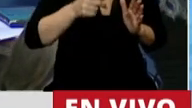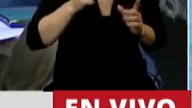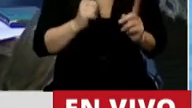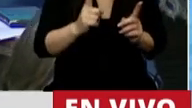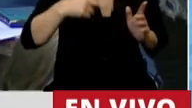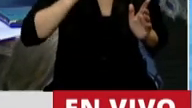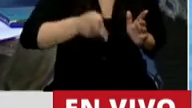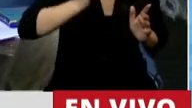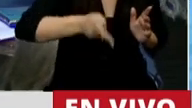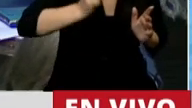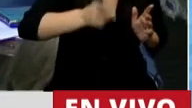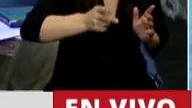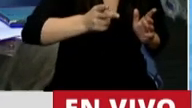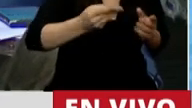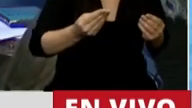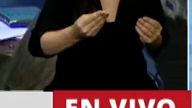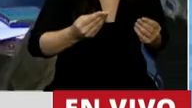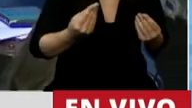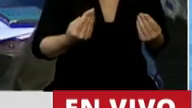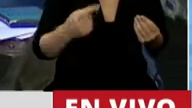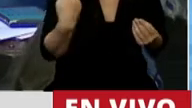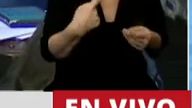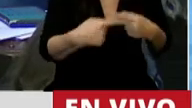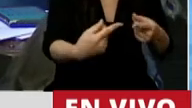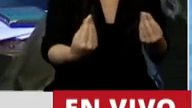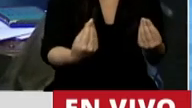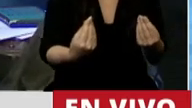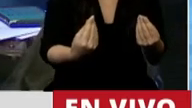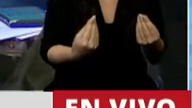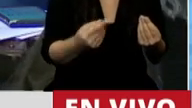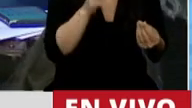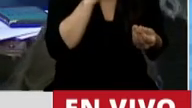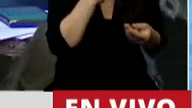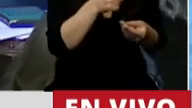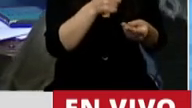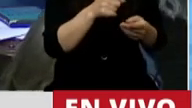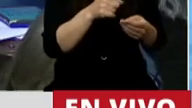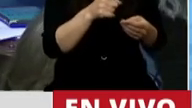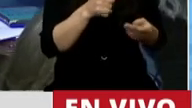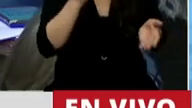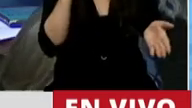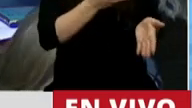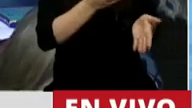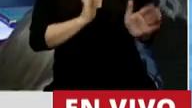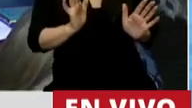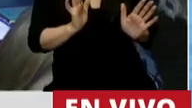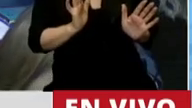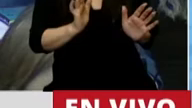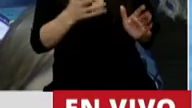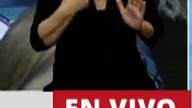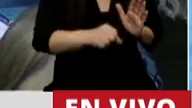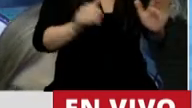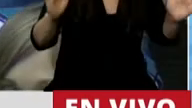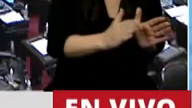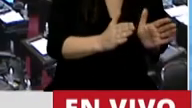prohibidos, lo único que vamos a lograr es seguir castigando a las mujeres. No vamos a reducir la cantidad de